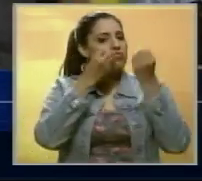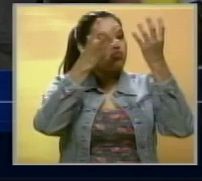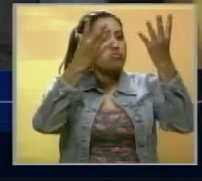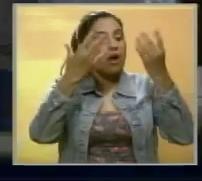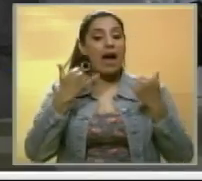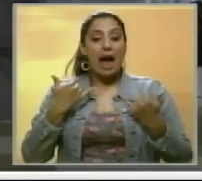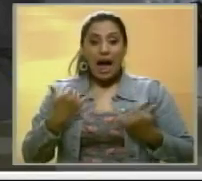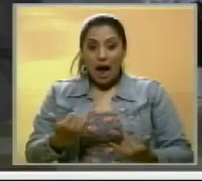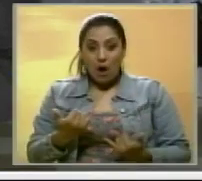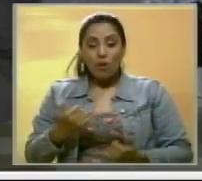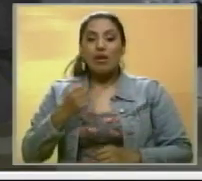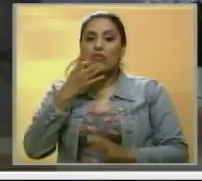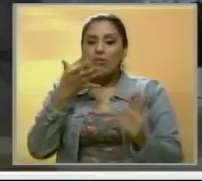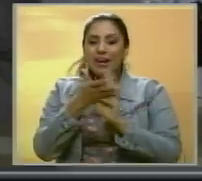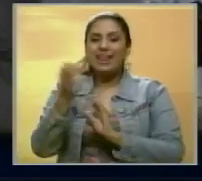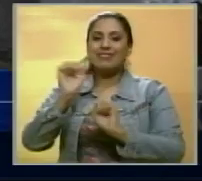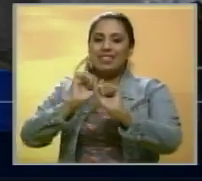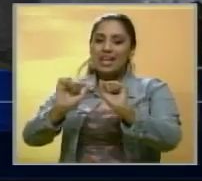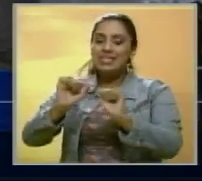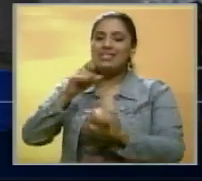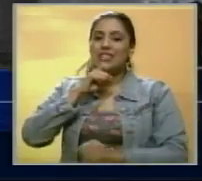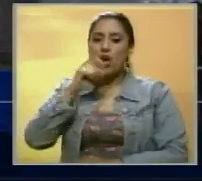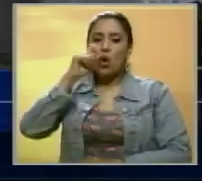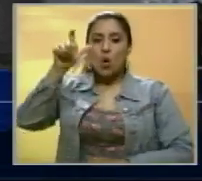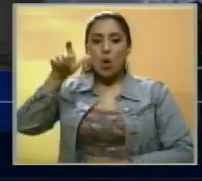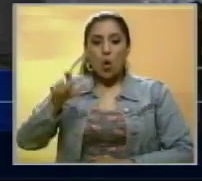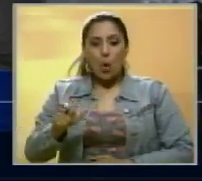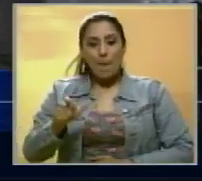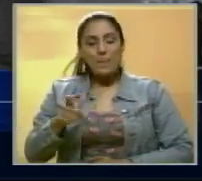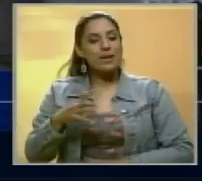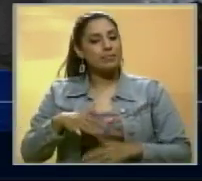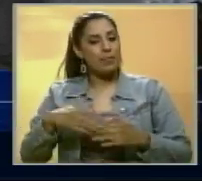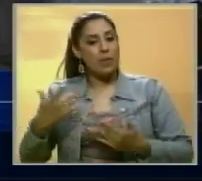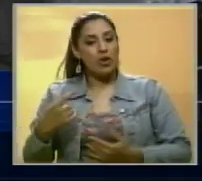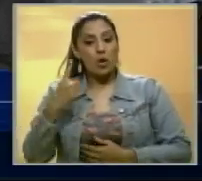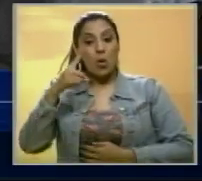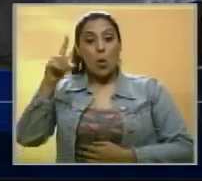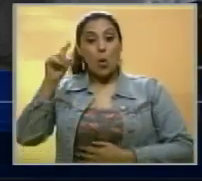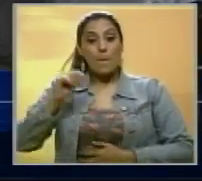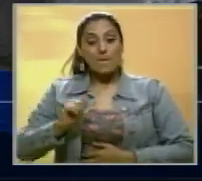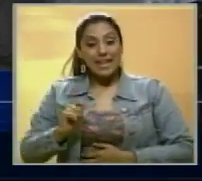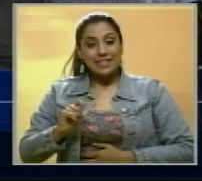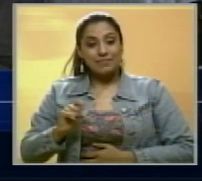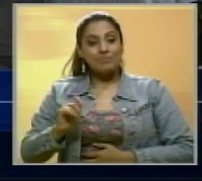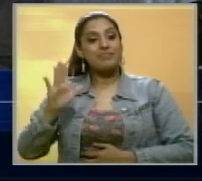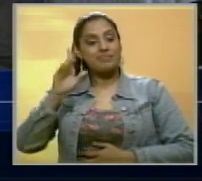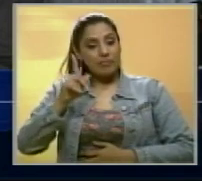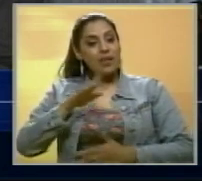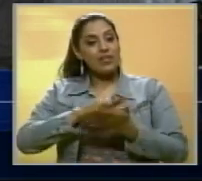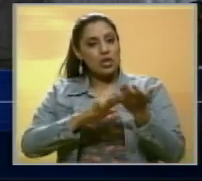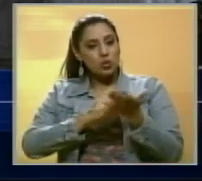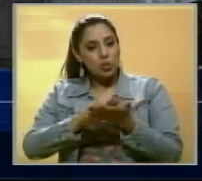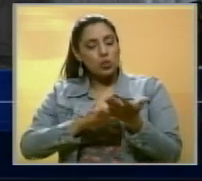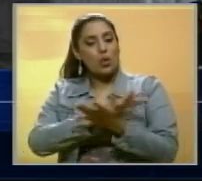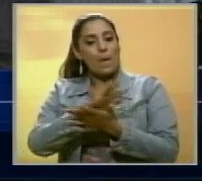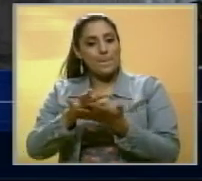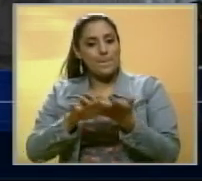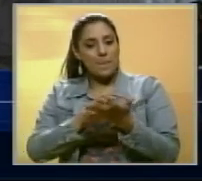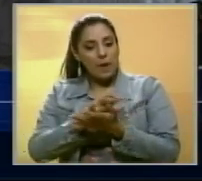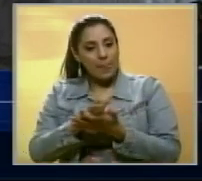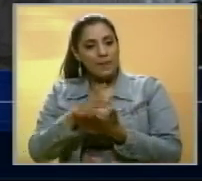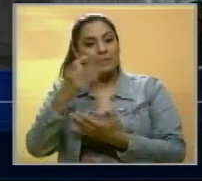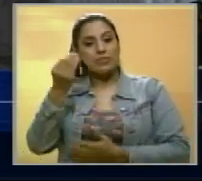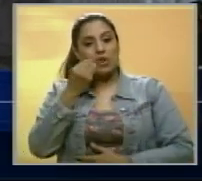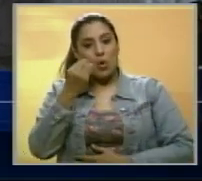Stalin González también rechazó las declaraciones del Pérez Abad en el sentido de que en un mes se va a solventar la situación de